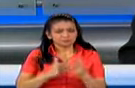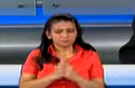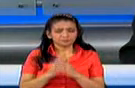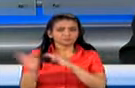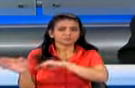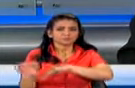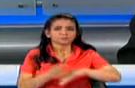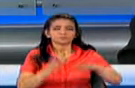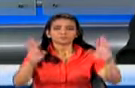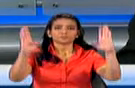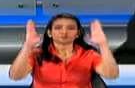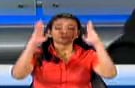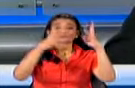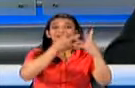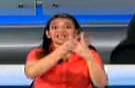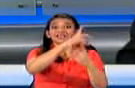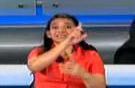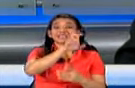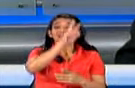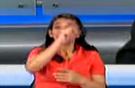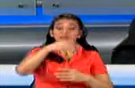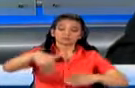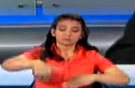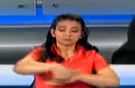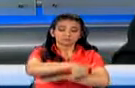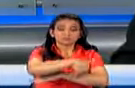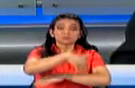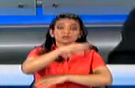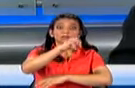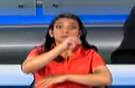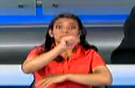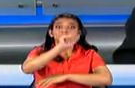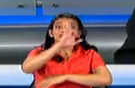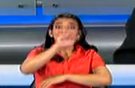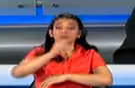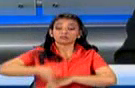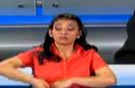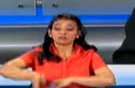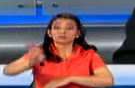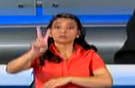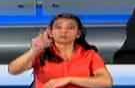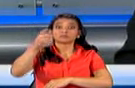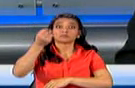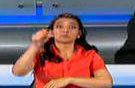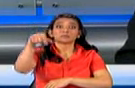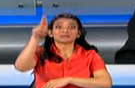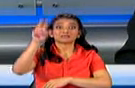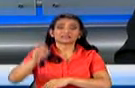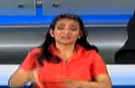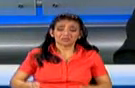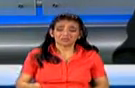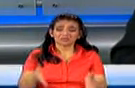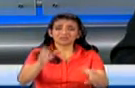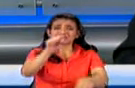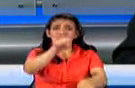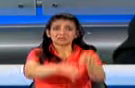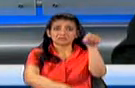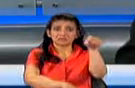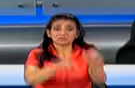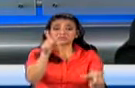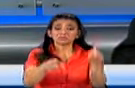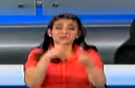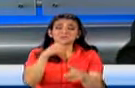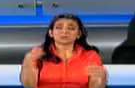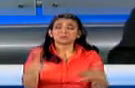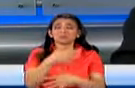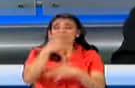Mucha atención, Carcelén, cerca de las calles Pedro Mata y Diego Vázquez, existe una vía en muy mal estado. Los moradores aseguran que el polvo,